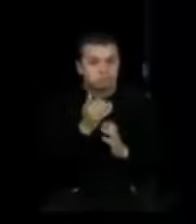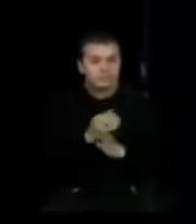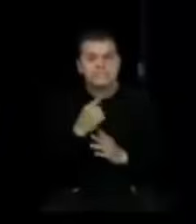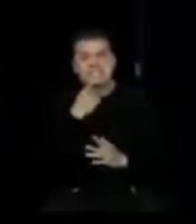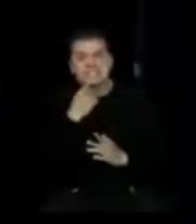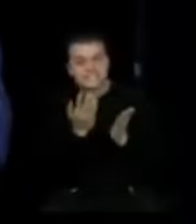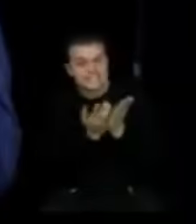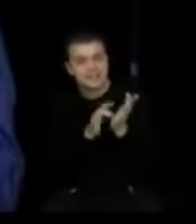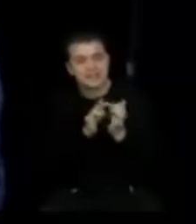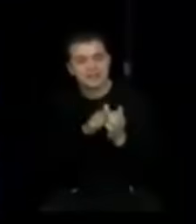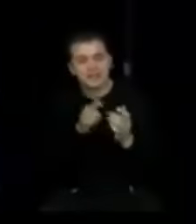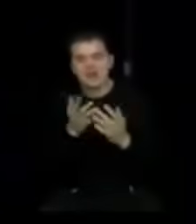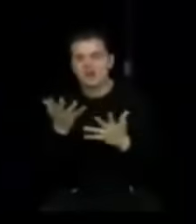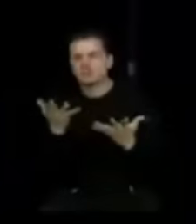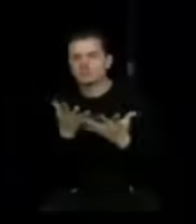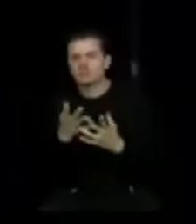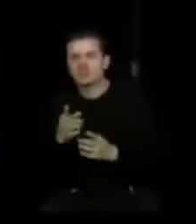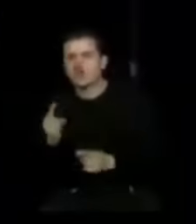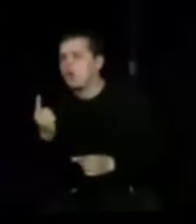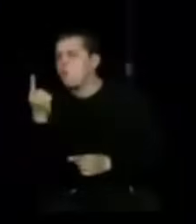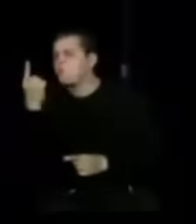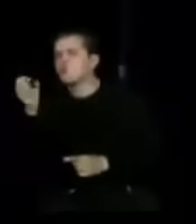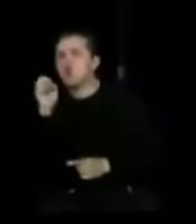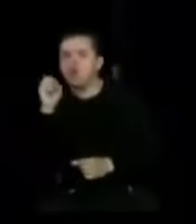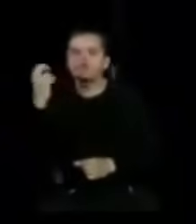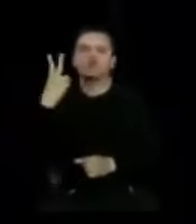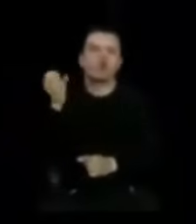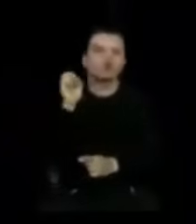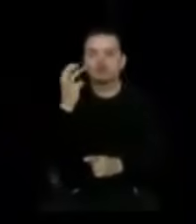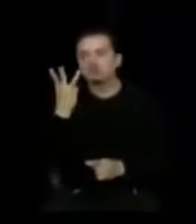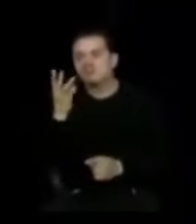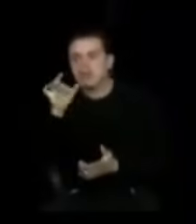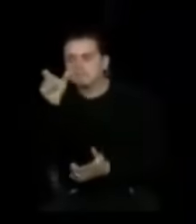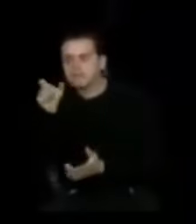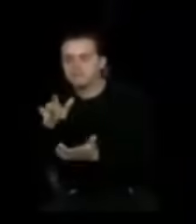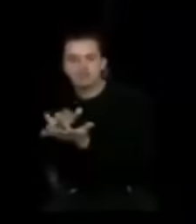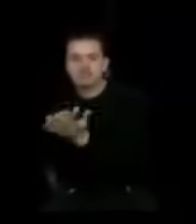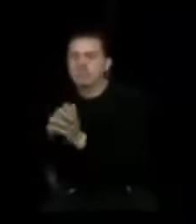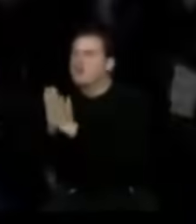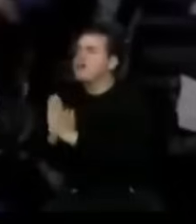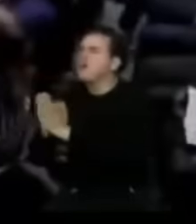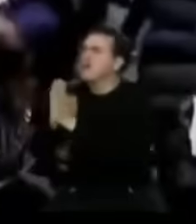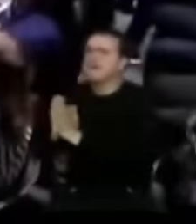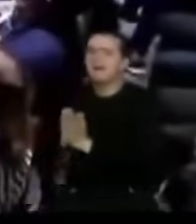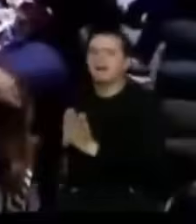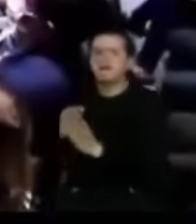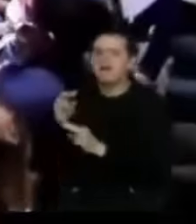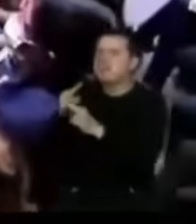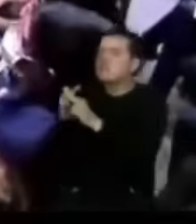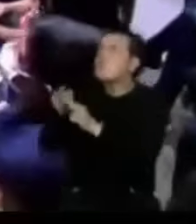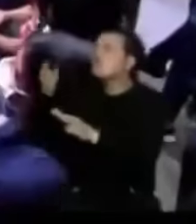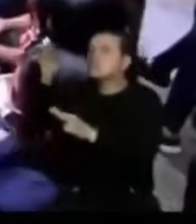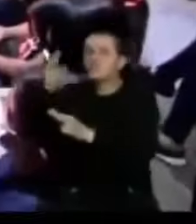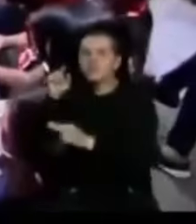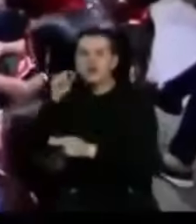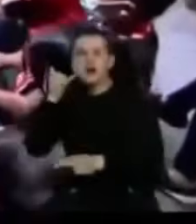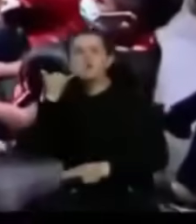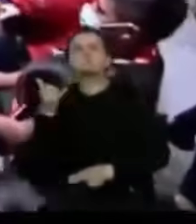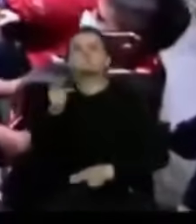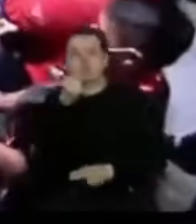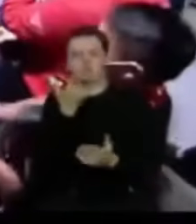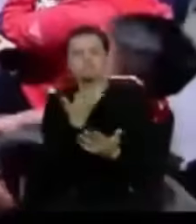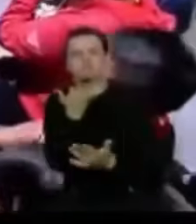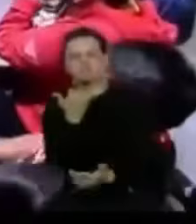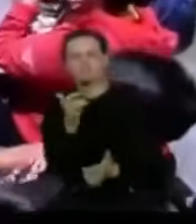Dice la palabra: porque donde dos o tres congregados en mi nombre, están congregados en mi nombre, allí